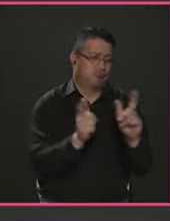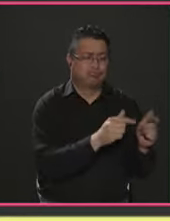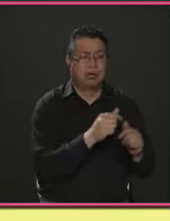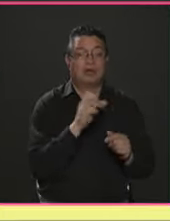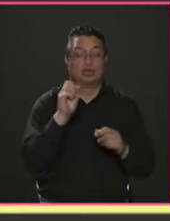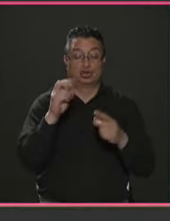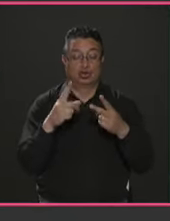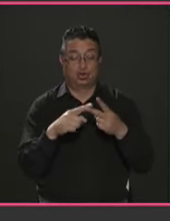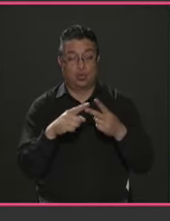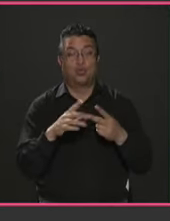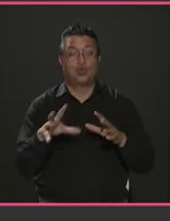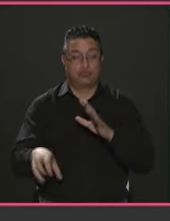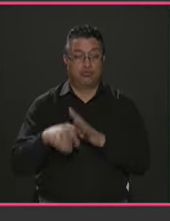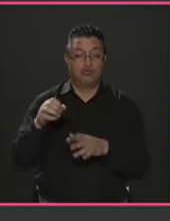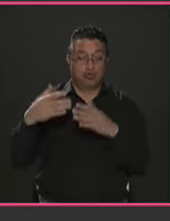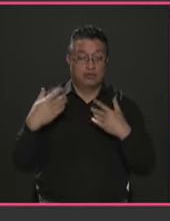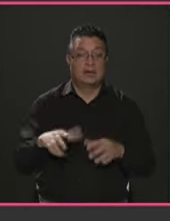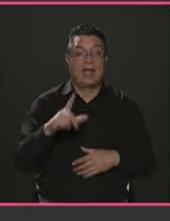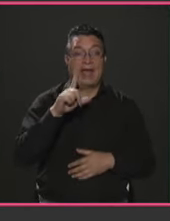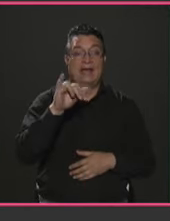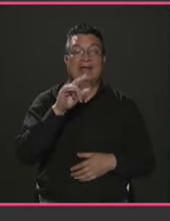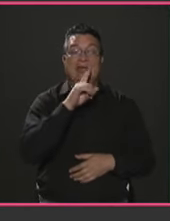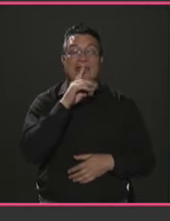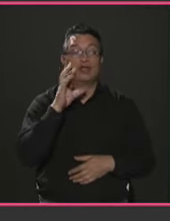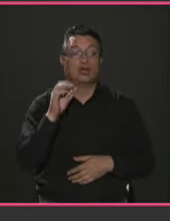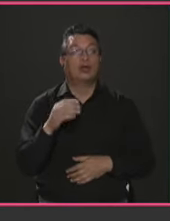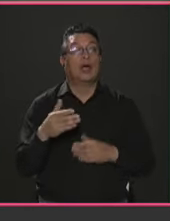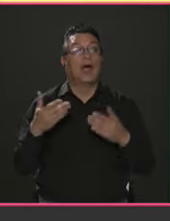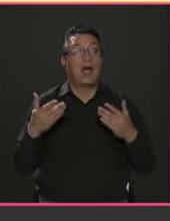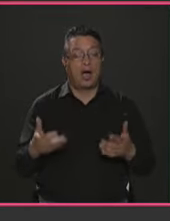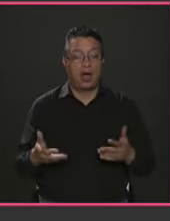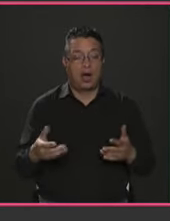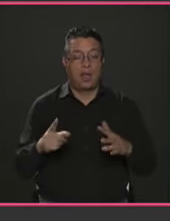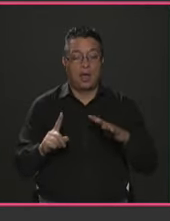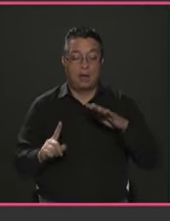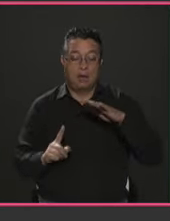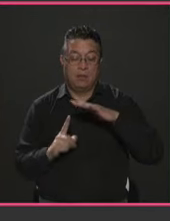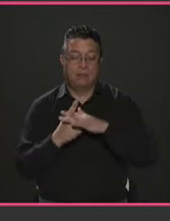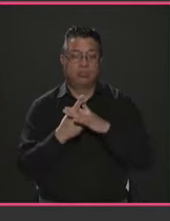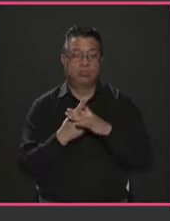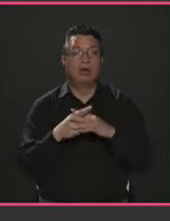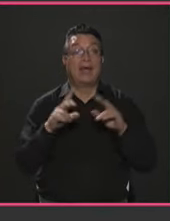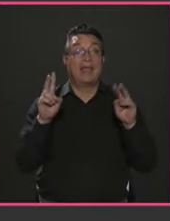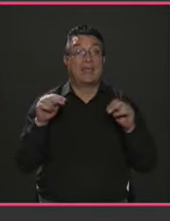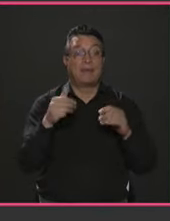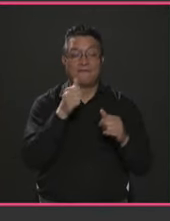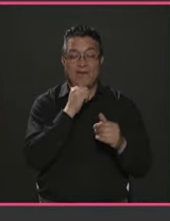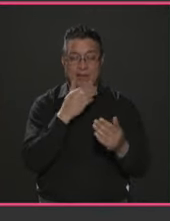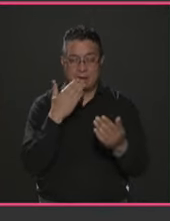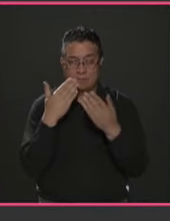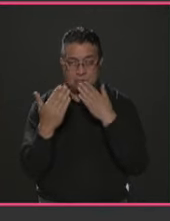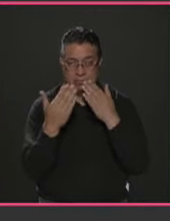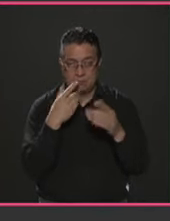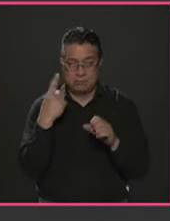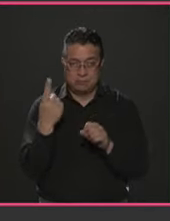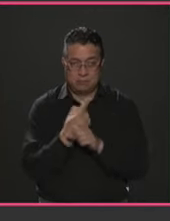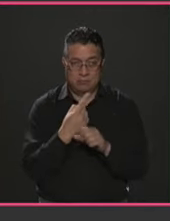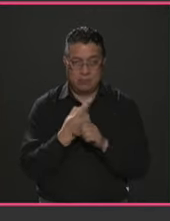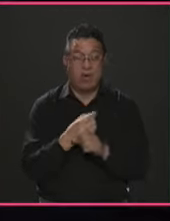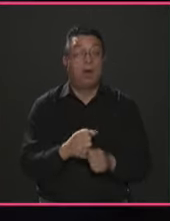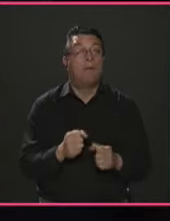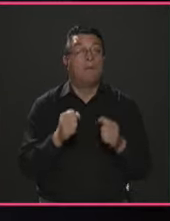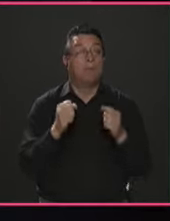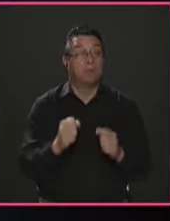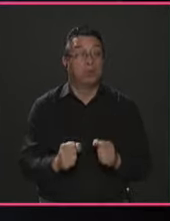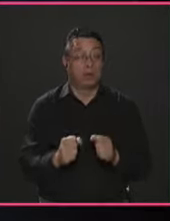de litio y aquí surge un tema que quizás no hemos hablado mucho la posibilidad